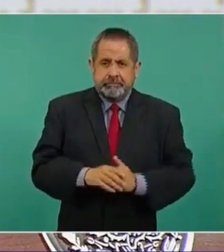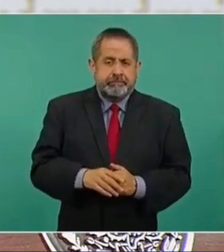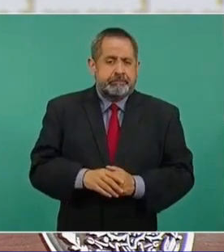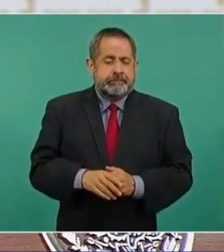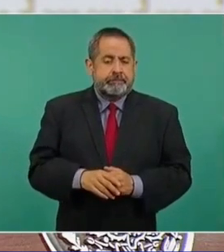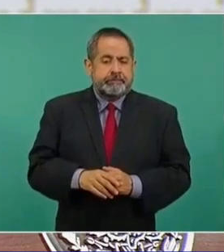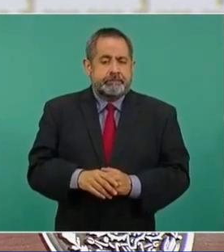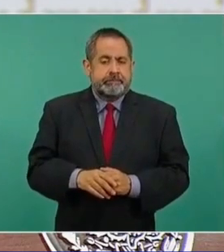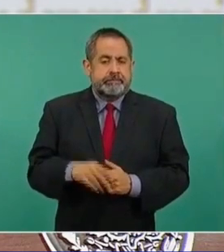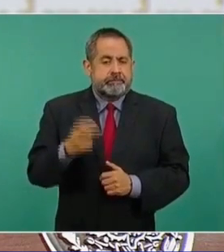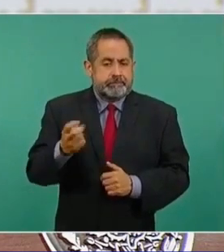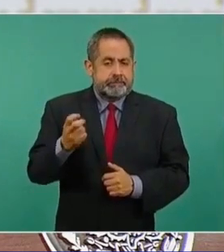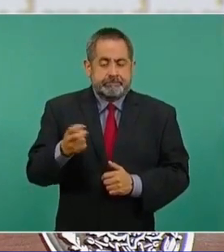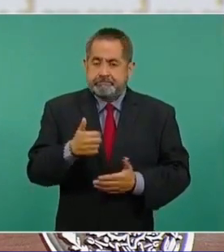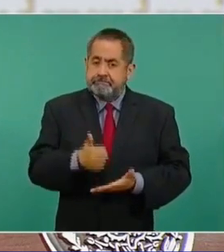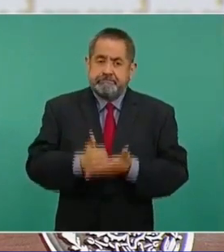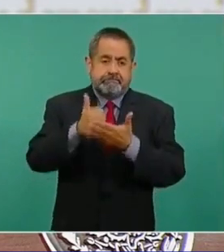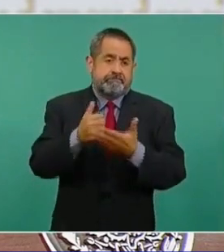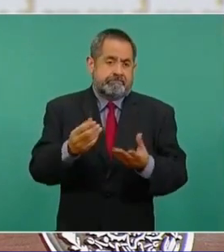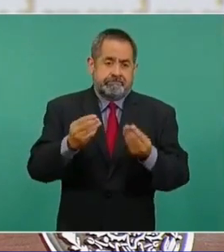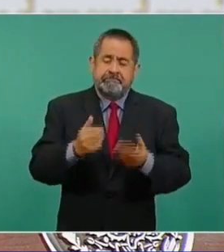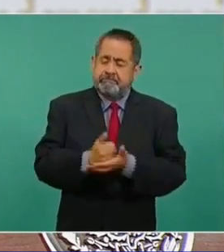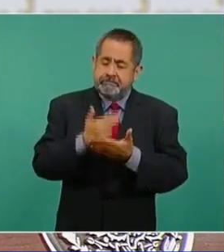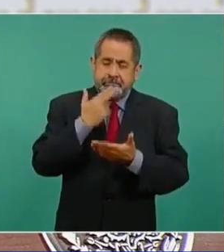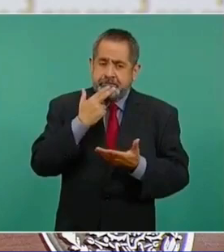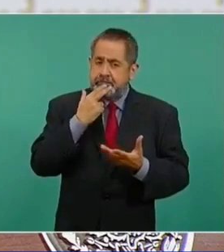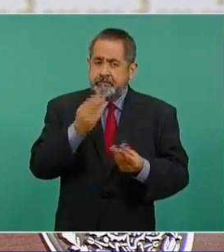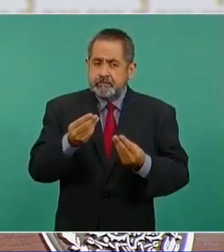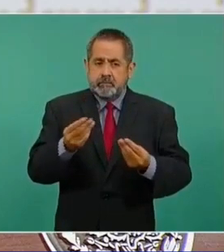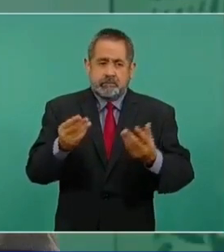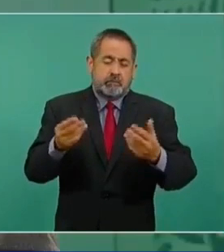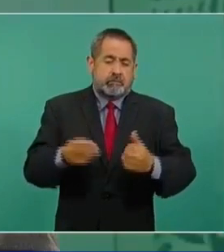Esto ha ayudado muchísimo